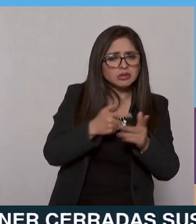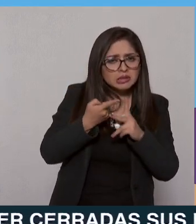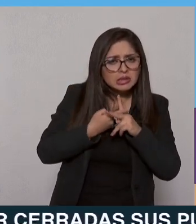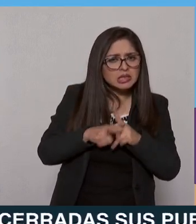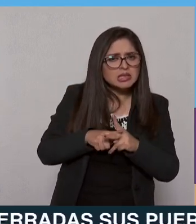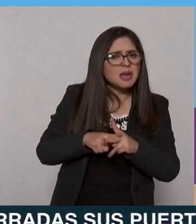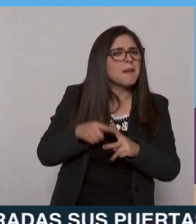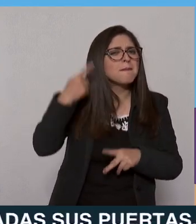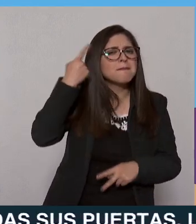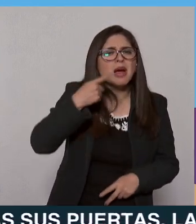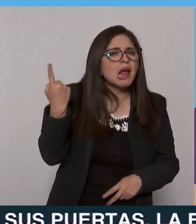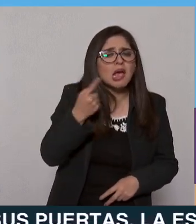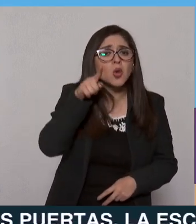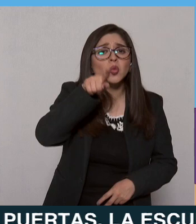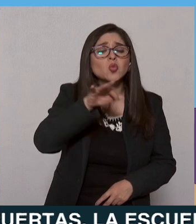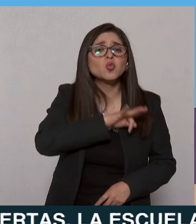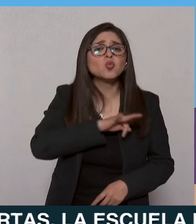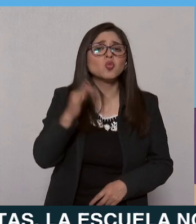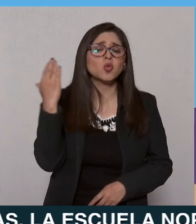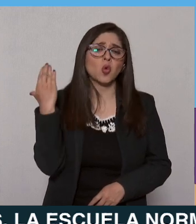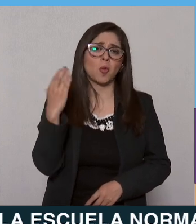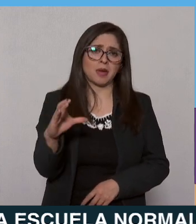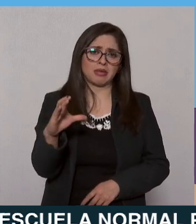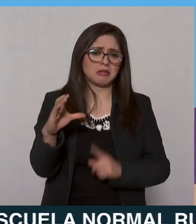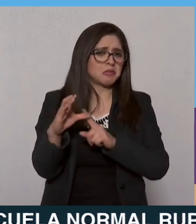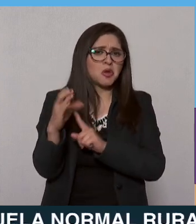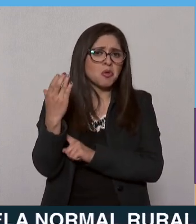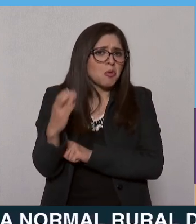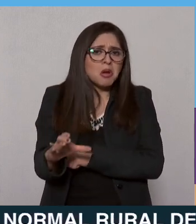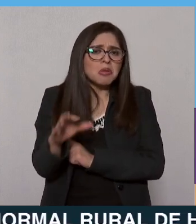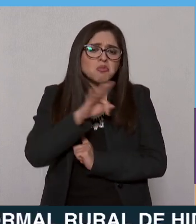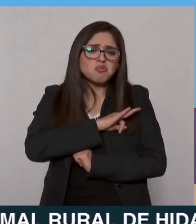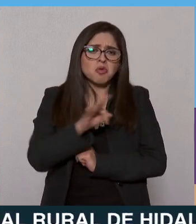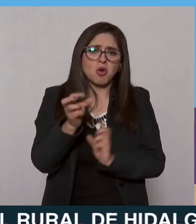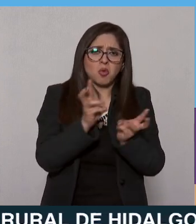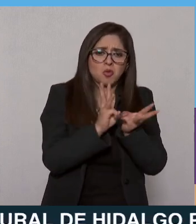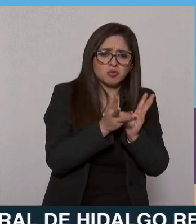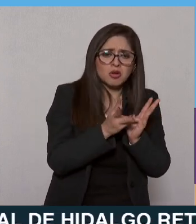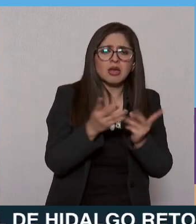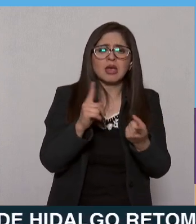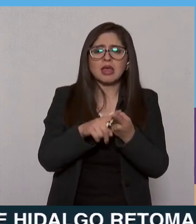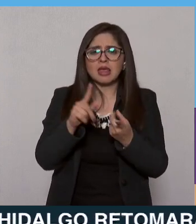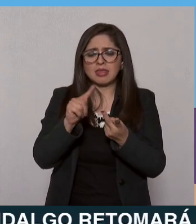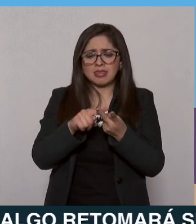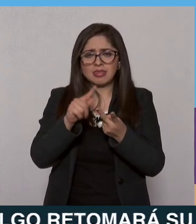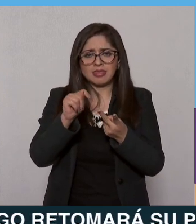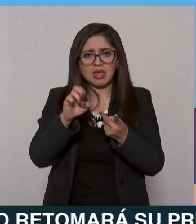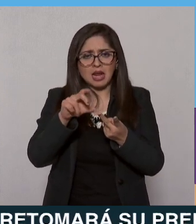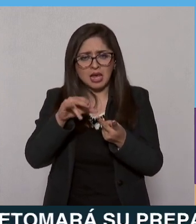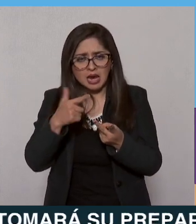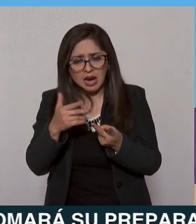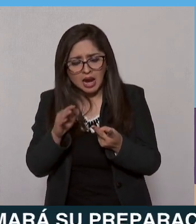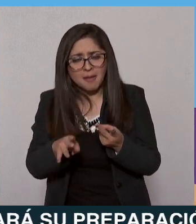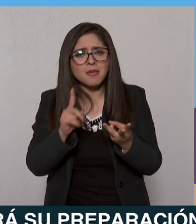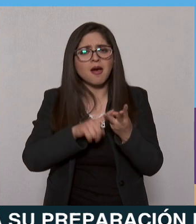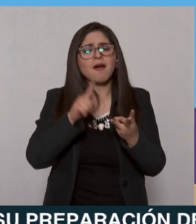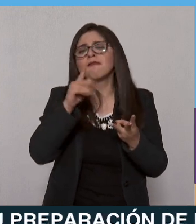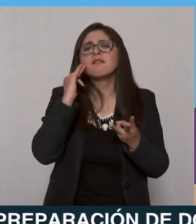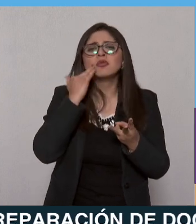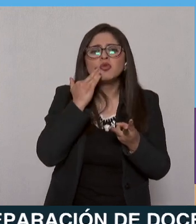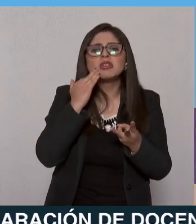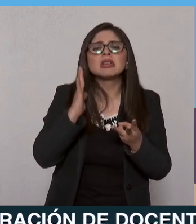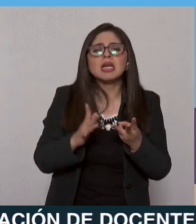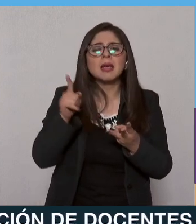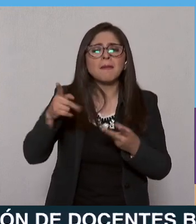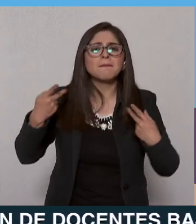poderlo compartir. Si tú decides compartir tu viaje, puedes hacerlo a través de WhatsApp, Telegram, Facebook, cualquier plataforma que tú lo desees, con un contacto de confianza a